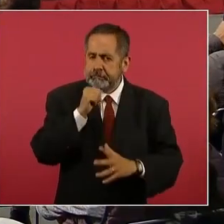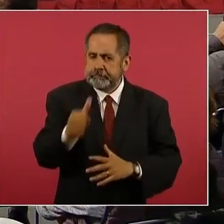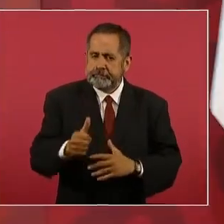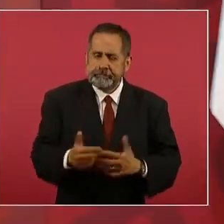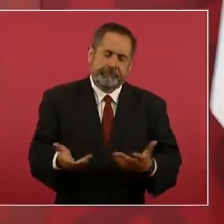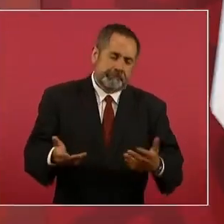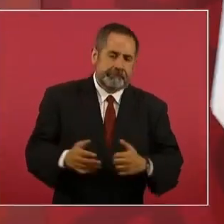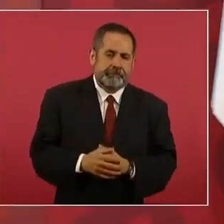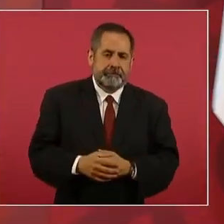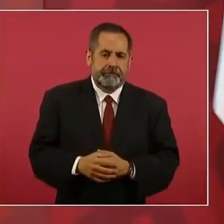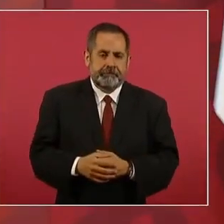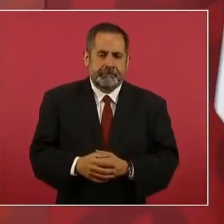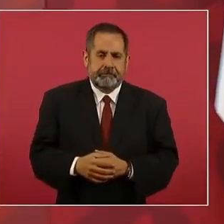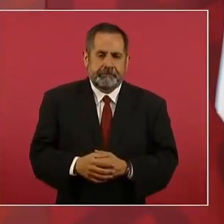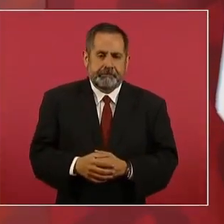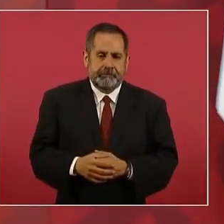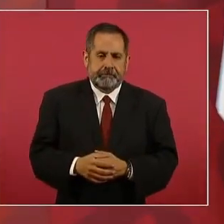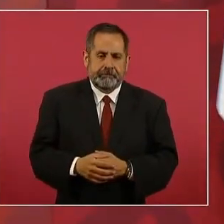Entonces ya,